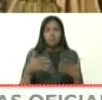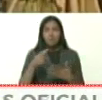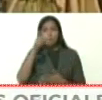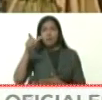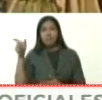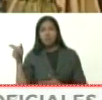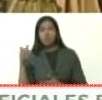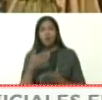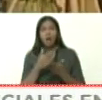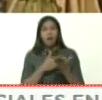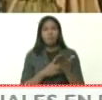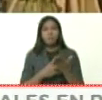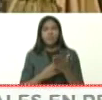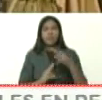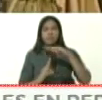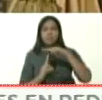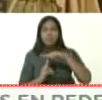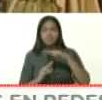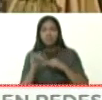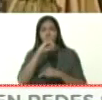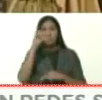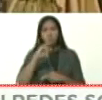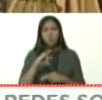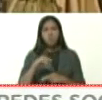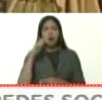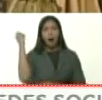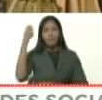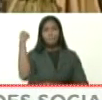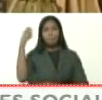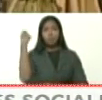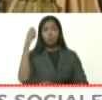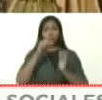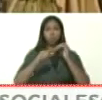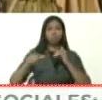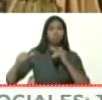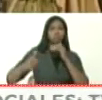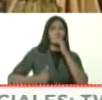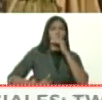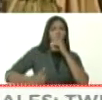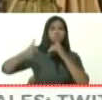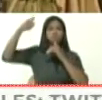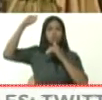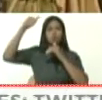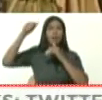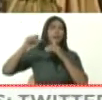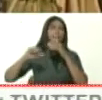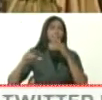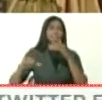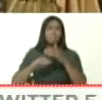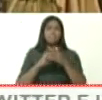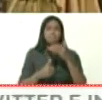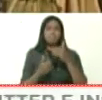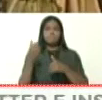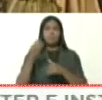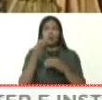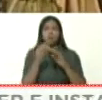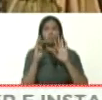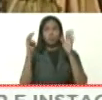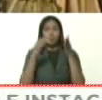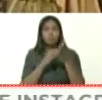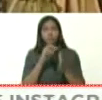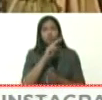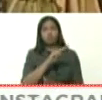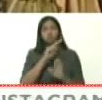el Táchira, en el Zulia, en Apure, seguro superan muchísimo lejos este dato de